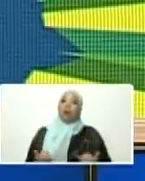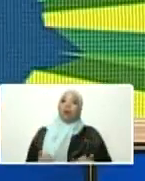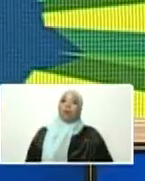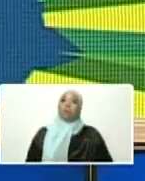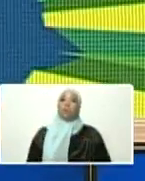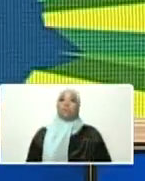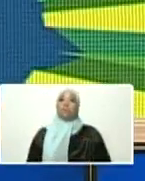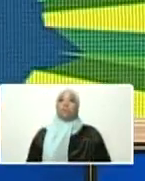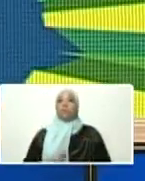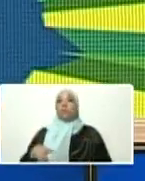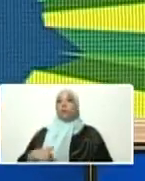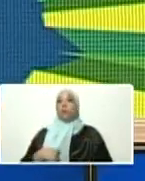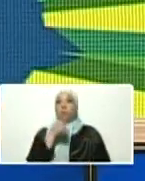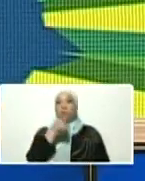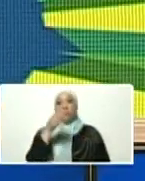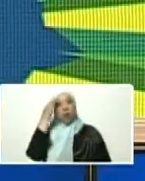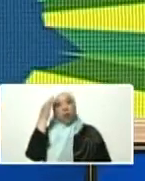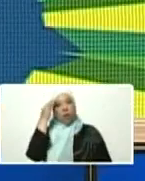no se ha visto.